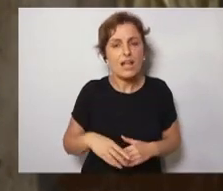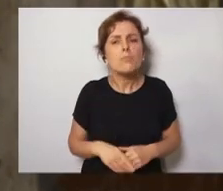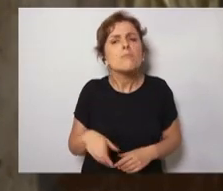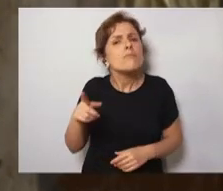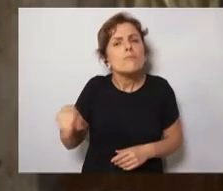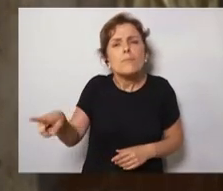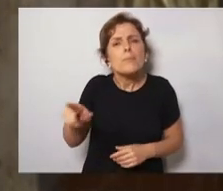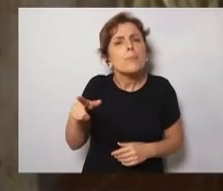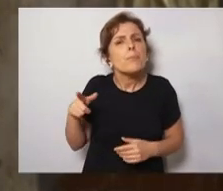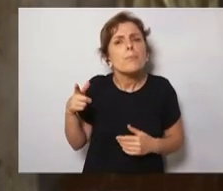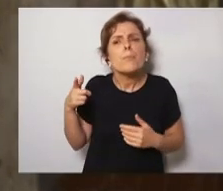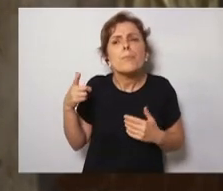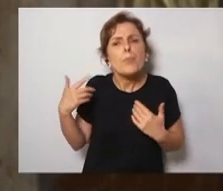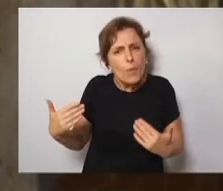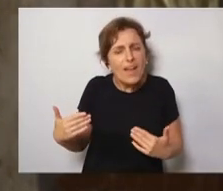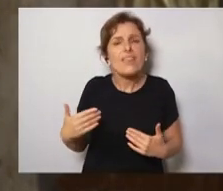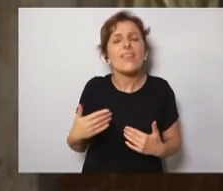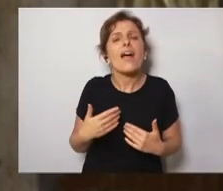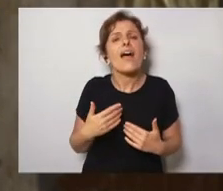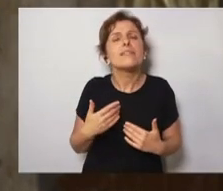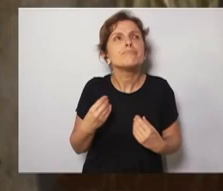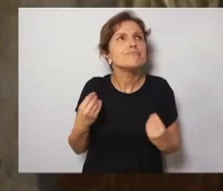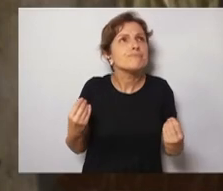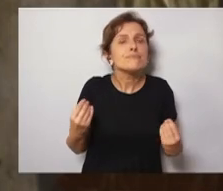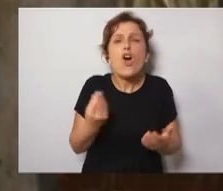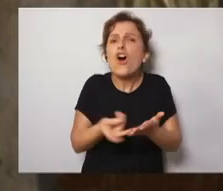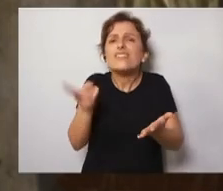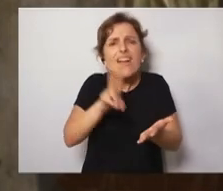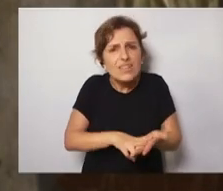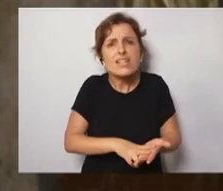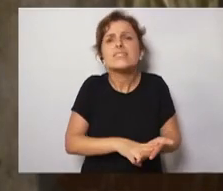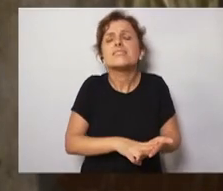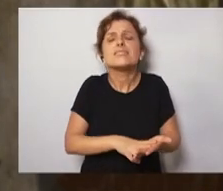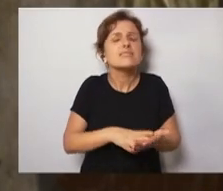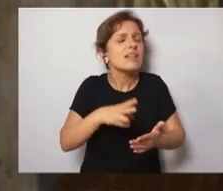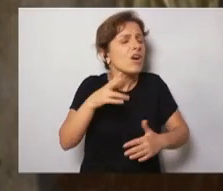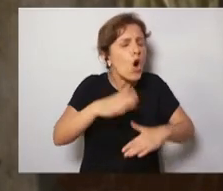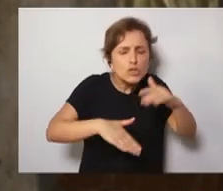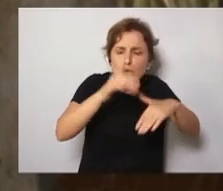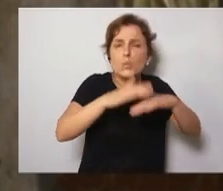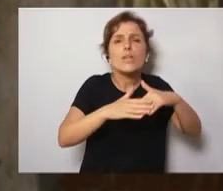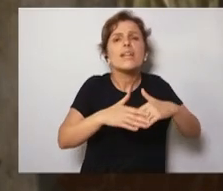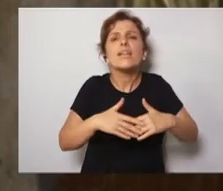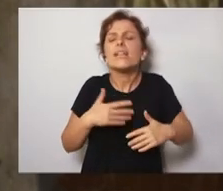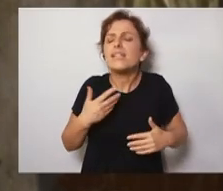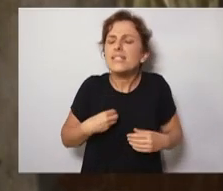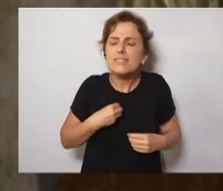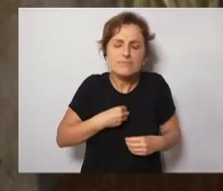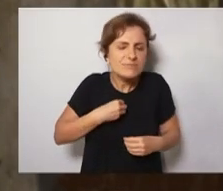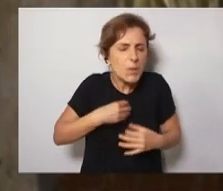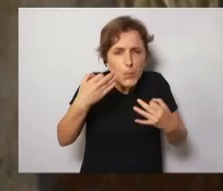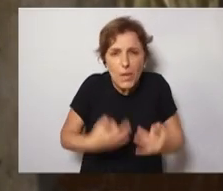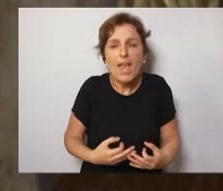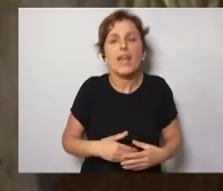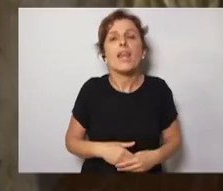encuentren una oportunidad de reconstruir sus vidas y el consuelo de nuestra ayuda efectiva y solidaria